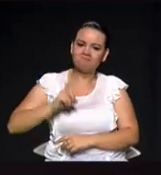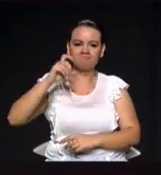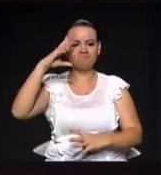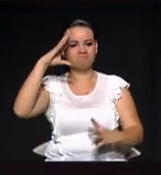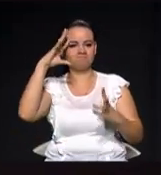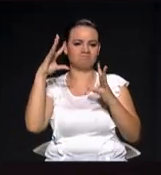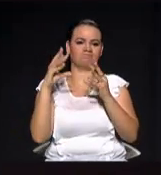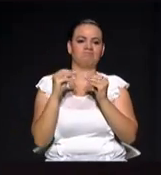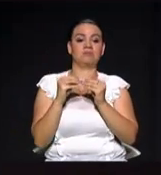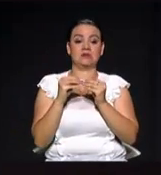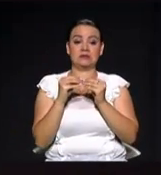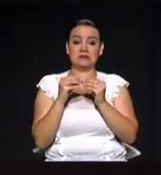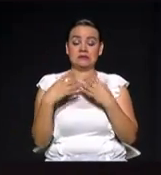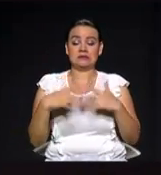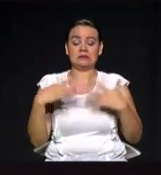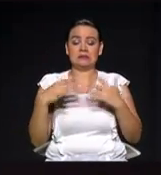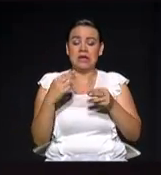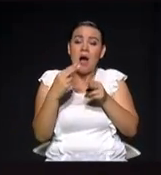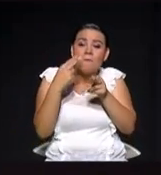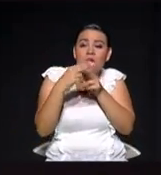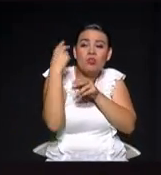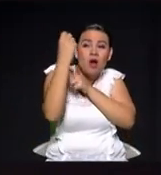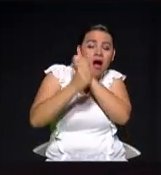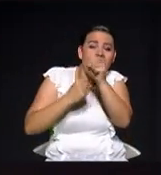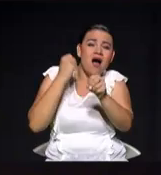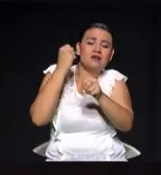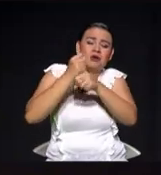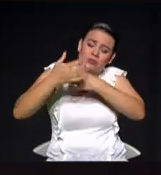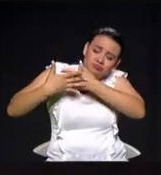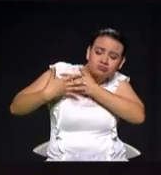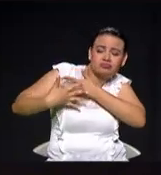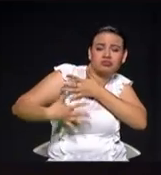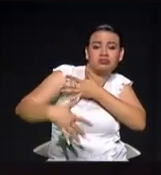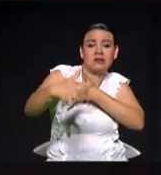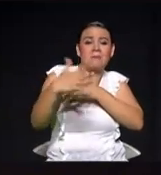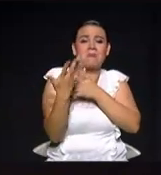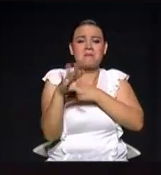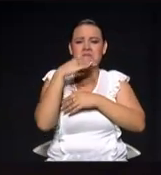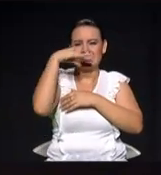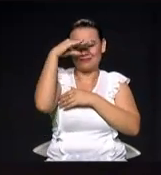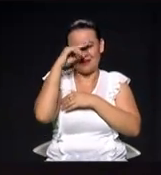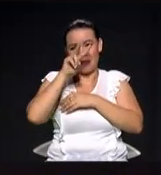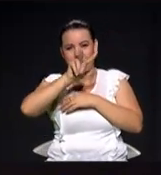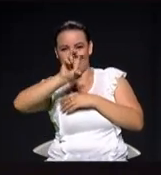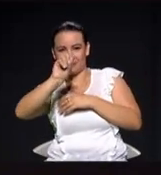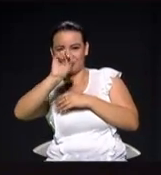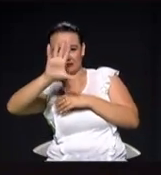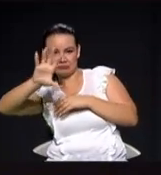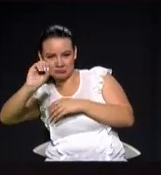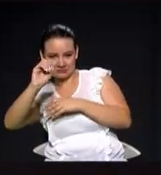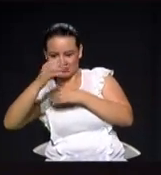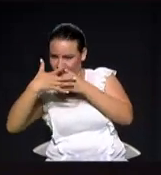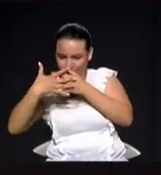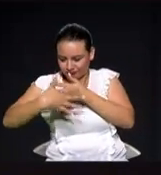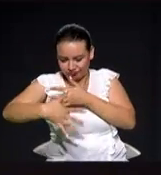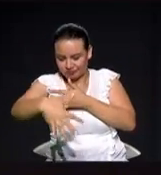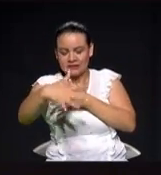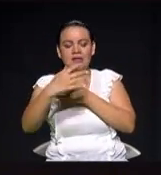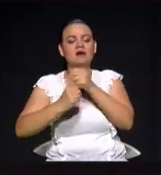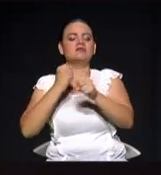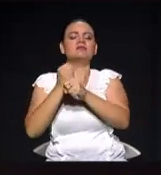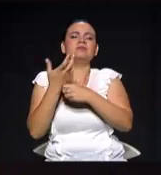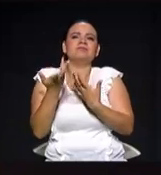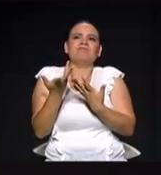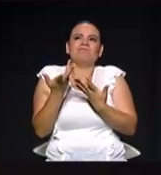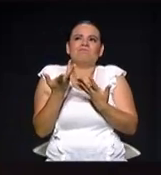para el siguiente siglo medellín 2050 y que desde el área metropolitana se lidere no solamente el